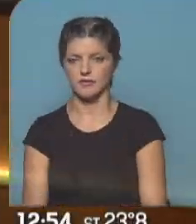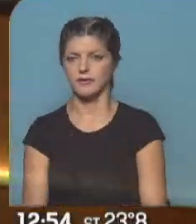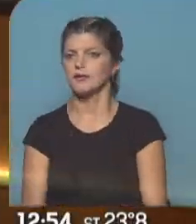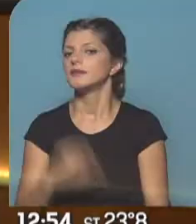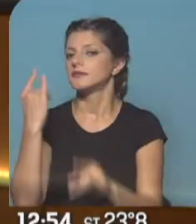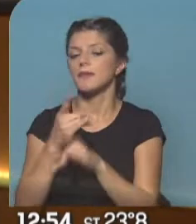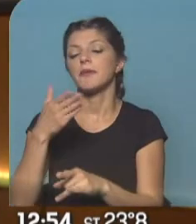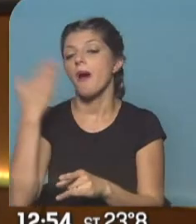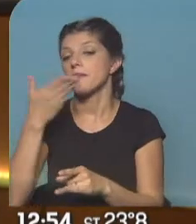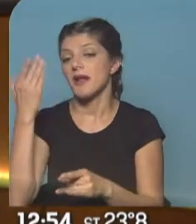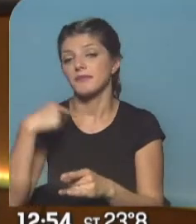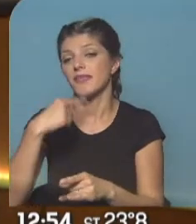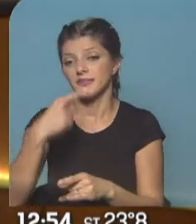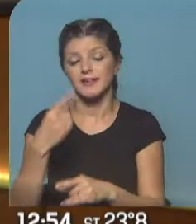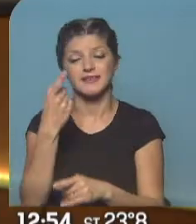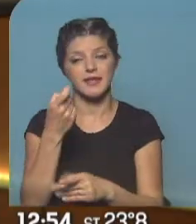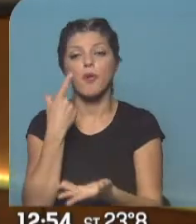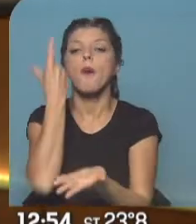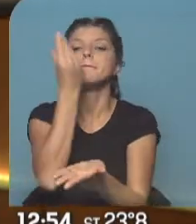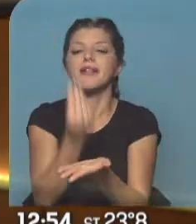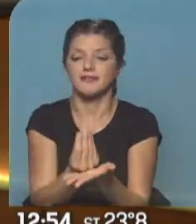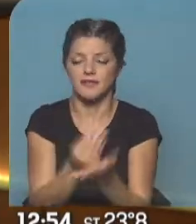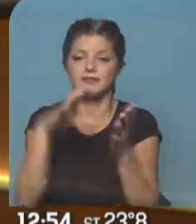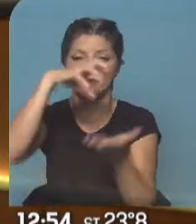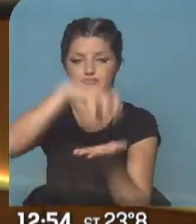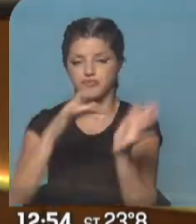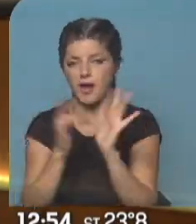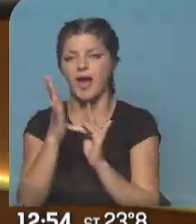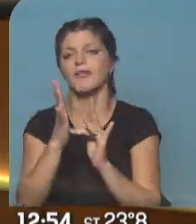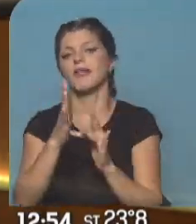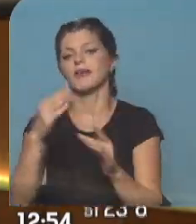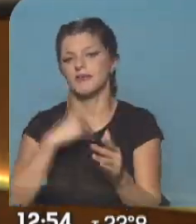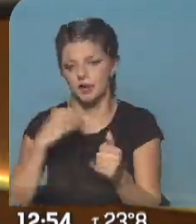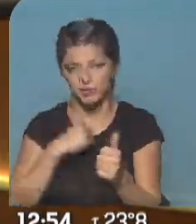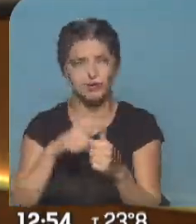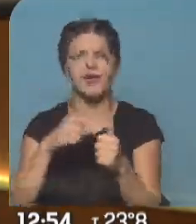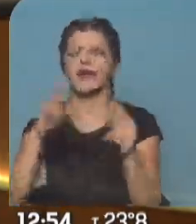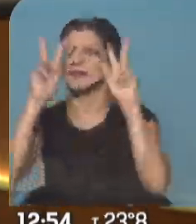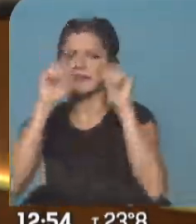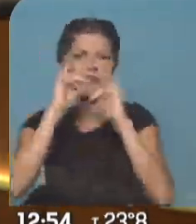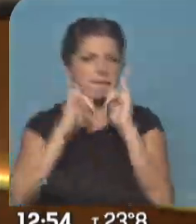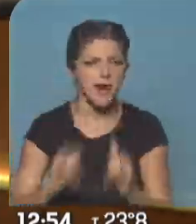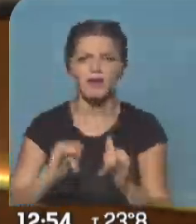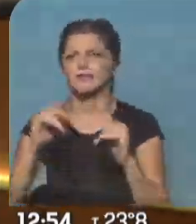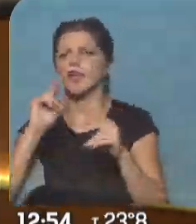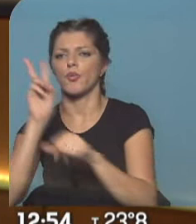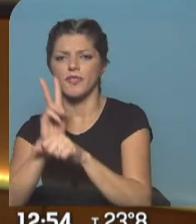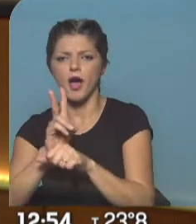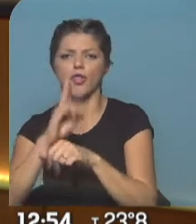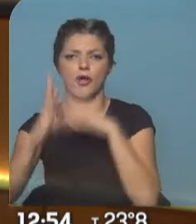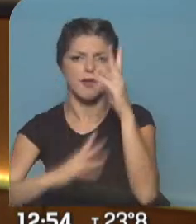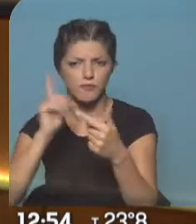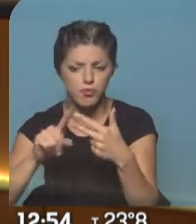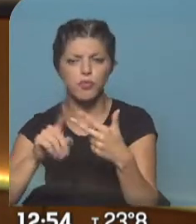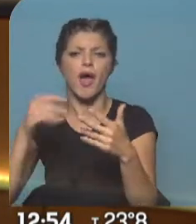la Iglesia Católica tiene que estar presente en la paz, en la ecología, en los desplazados, en el diálogo, en la lucha por la vida.